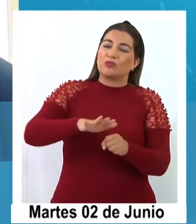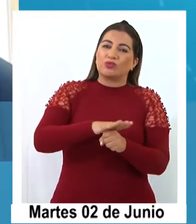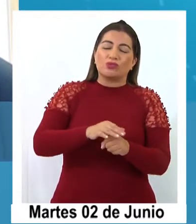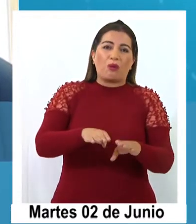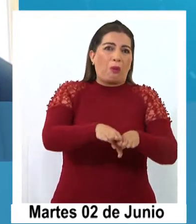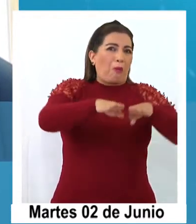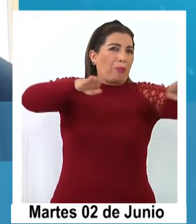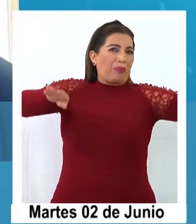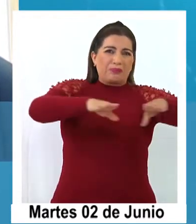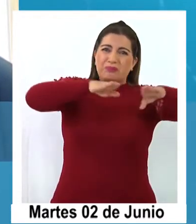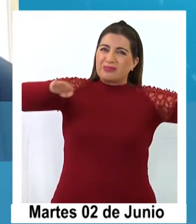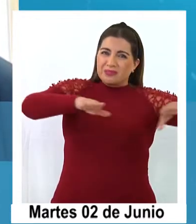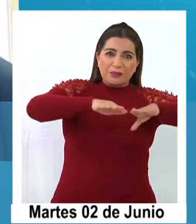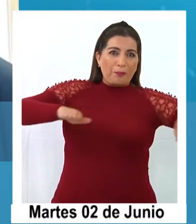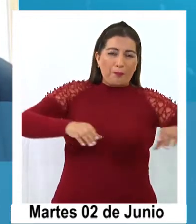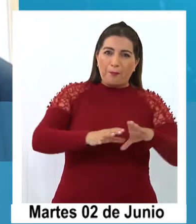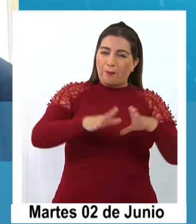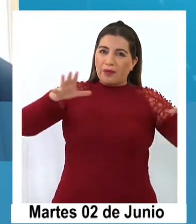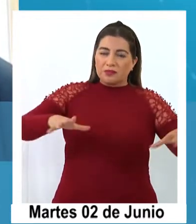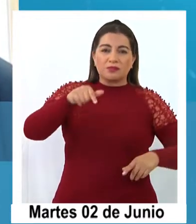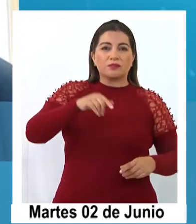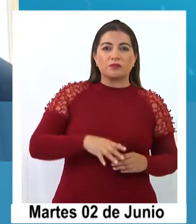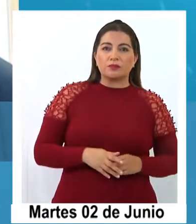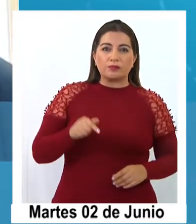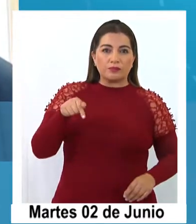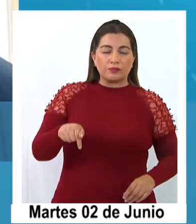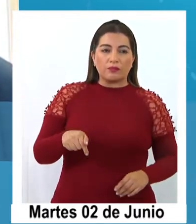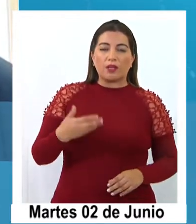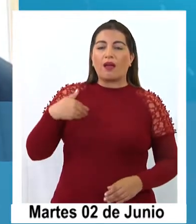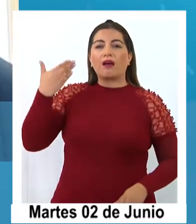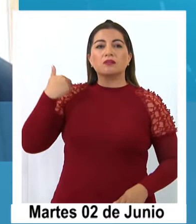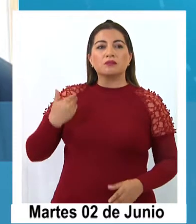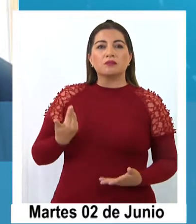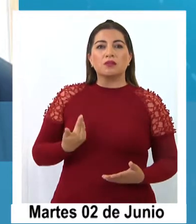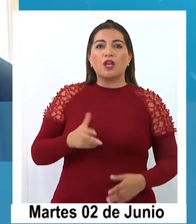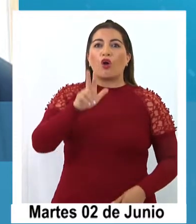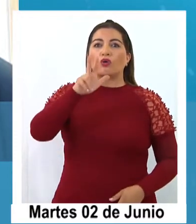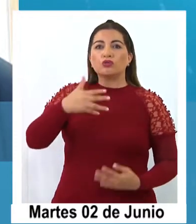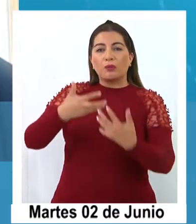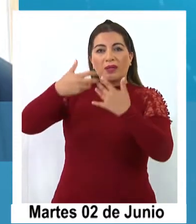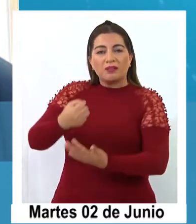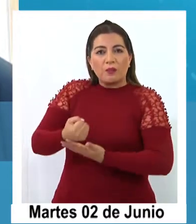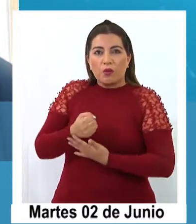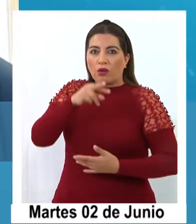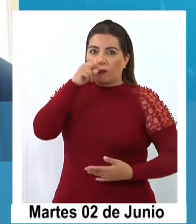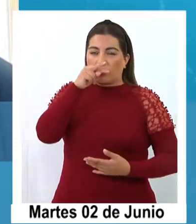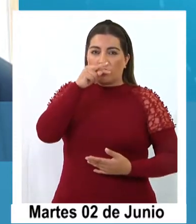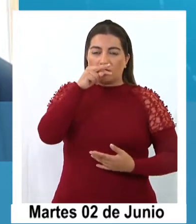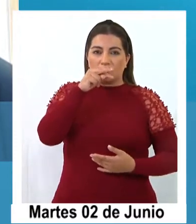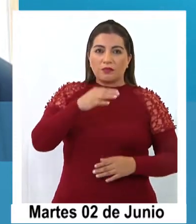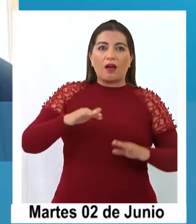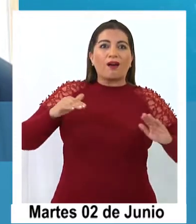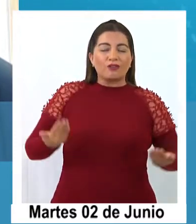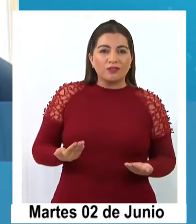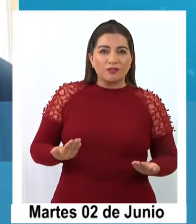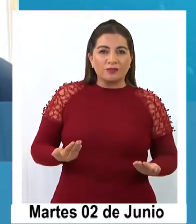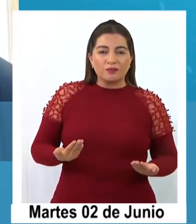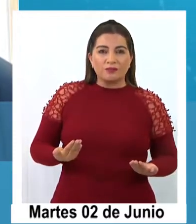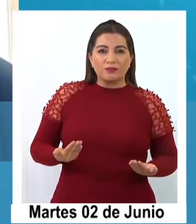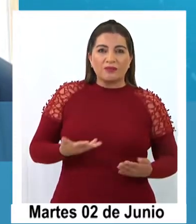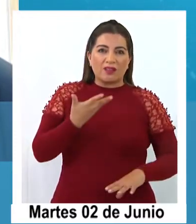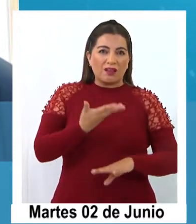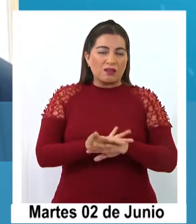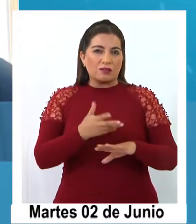sobrepasó totalmente, o sea, en un comienzo de la noche, ventiladores, en este momento